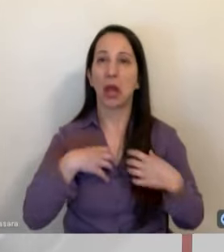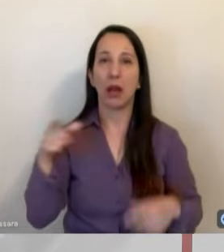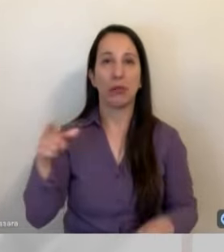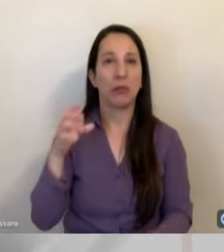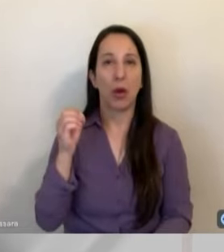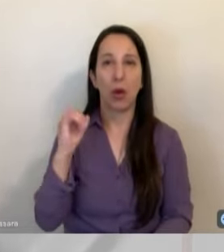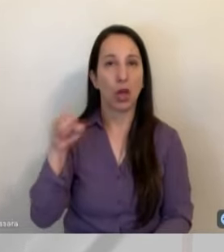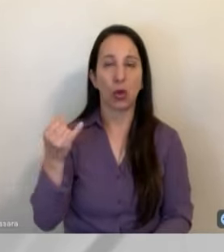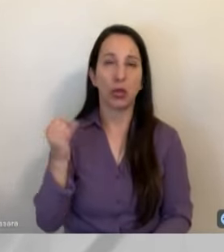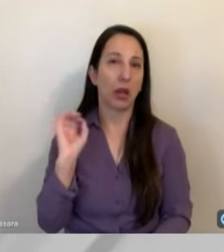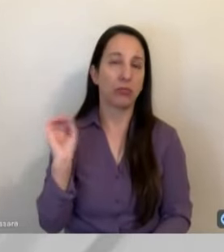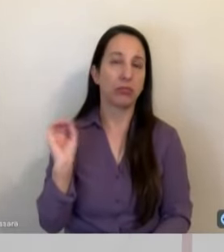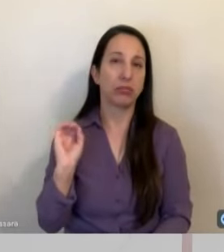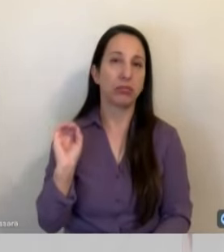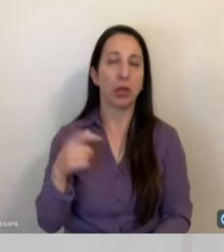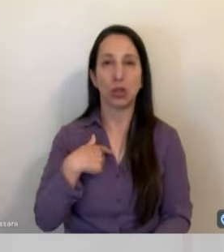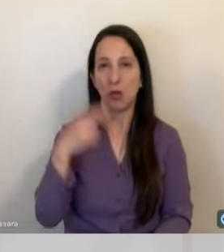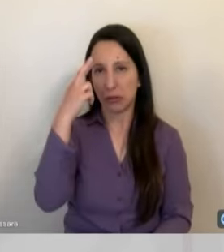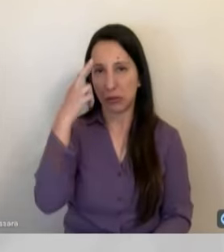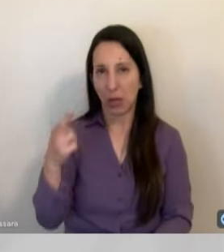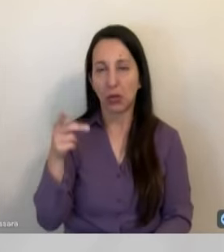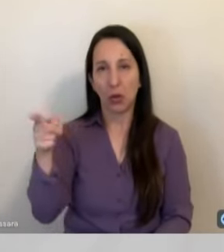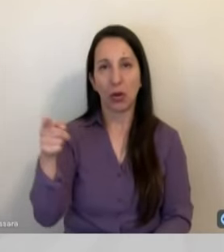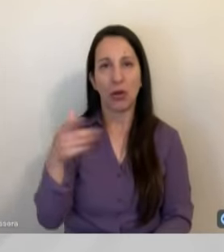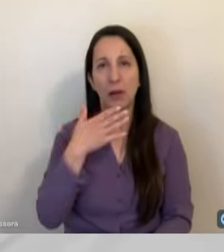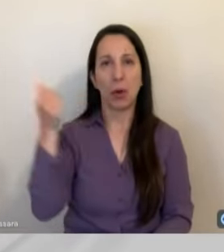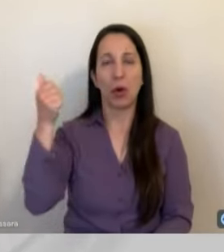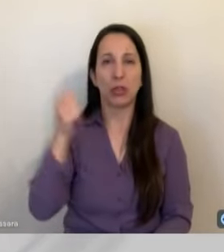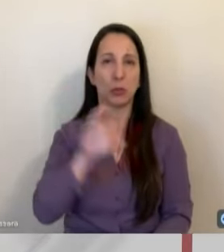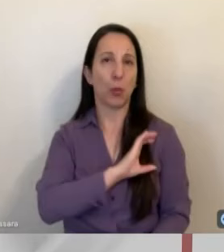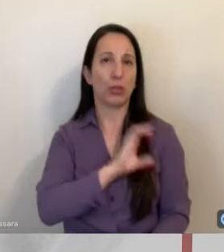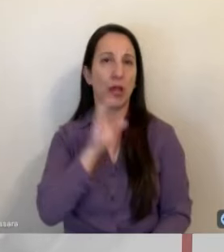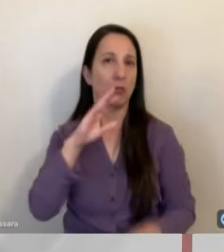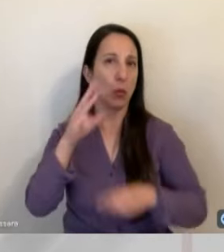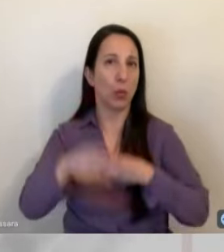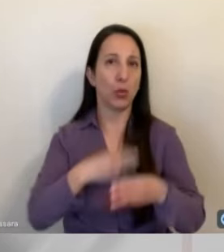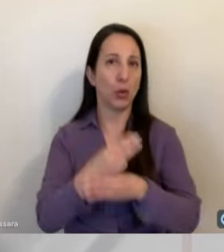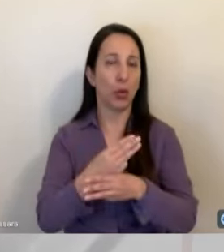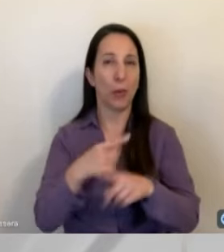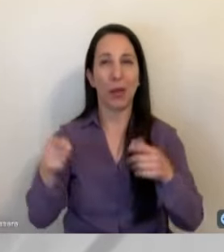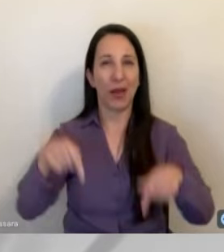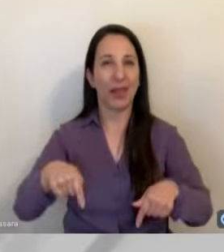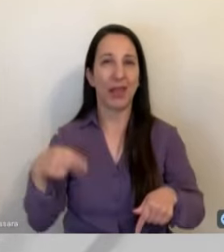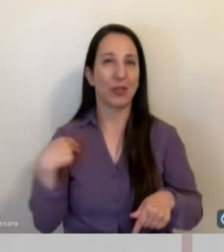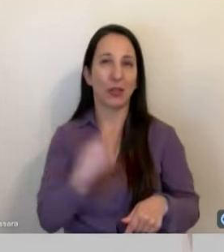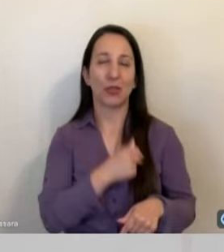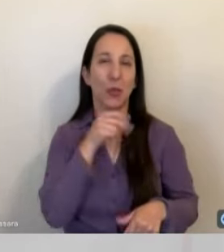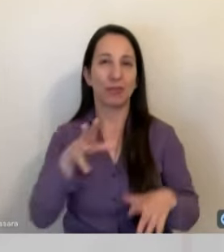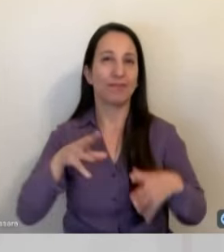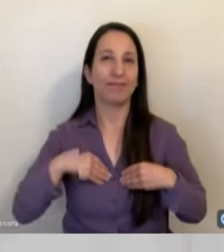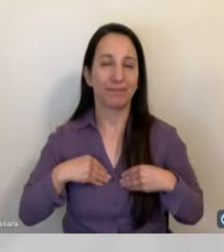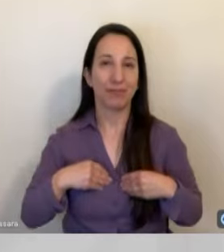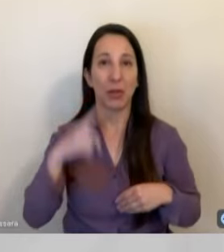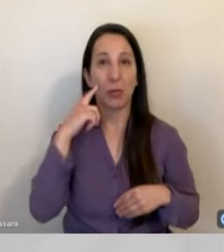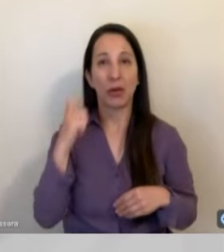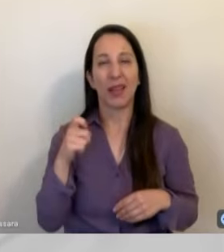bien respeto y admiro, es una de las mejores policías judiciales del mundo. Lo que pasa es que aquí no lo queremos reconocer, en Casa de Herrero cuchillo de palo